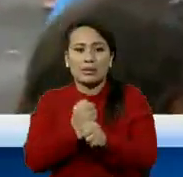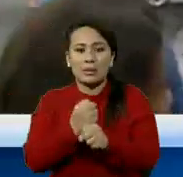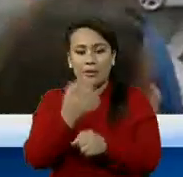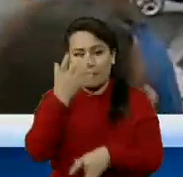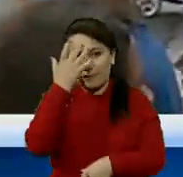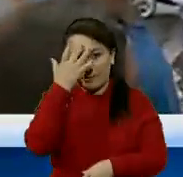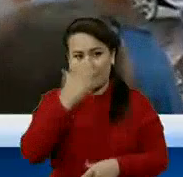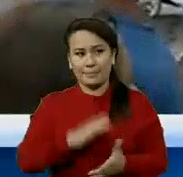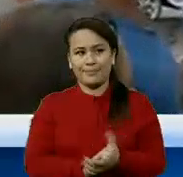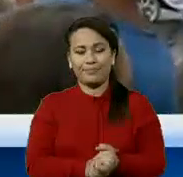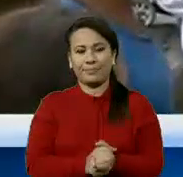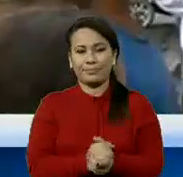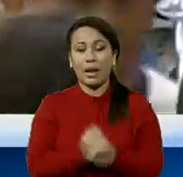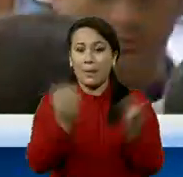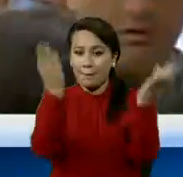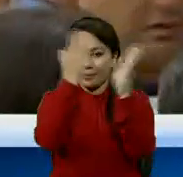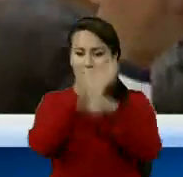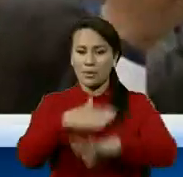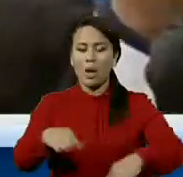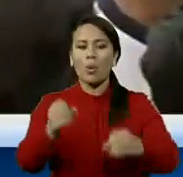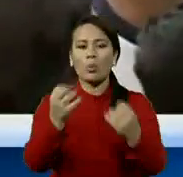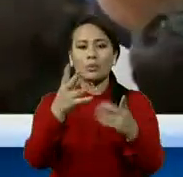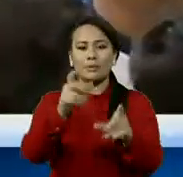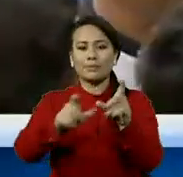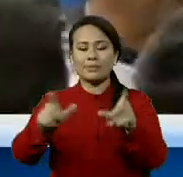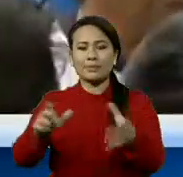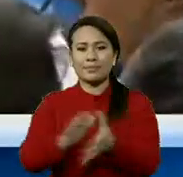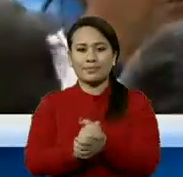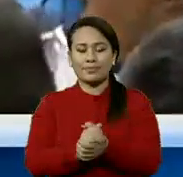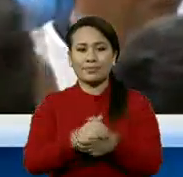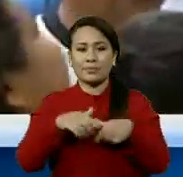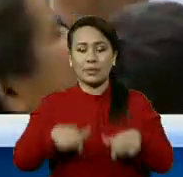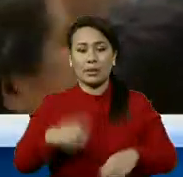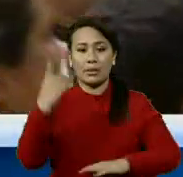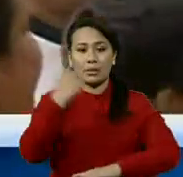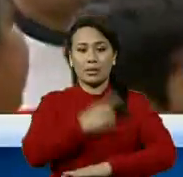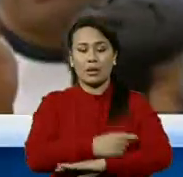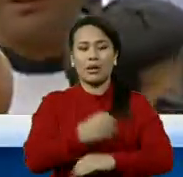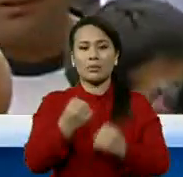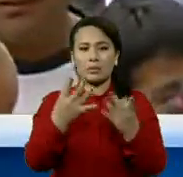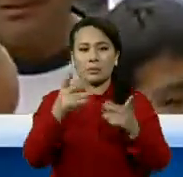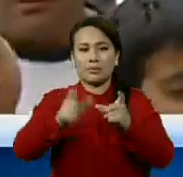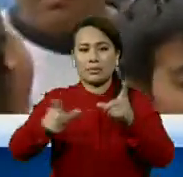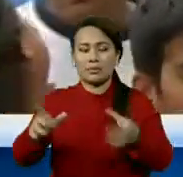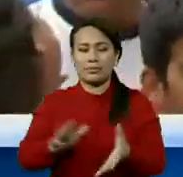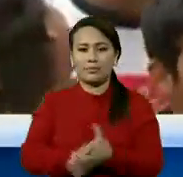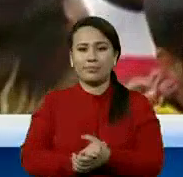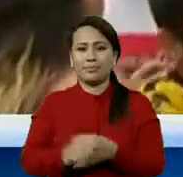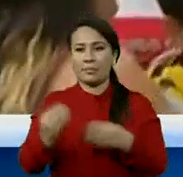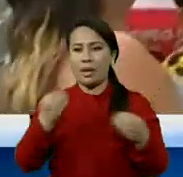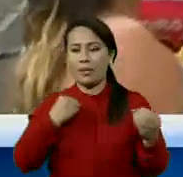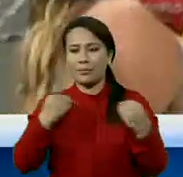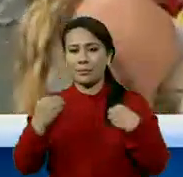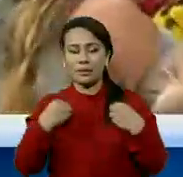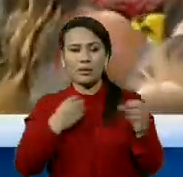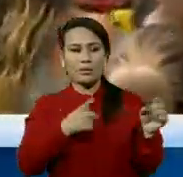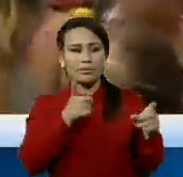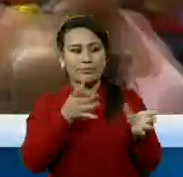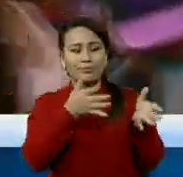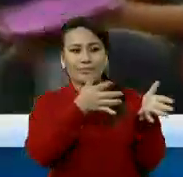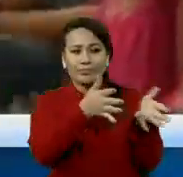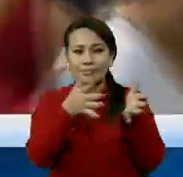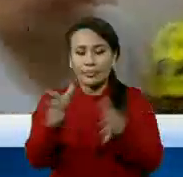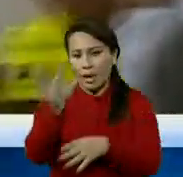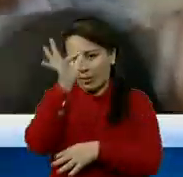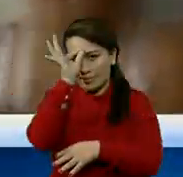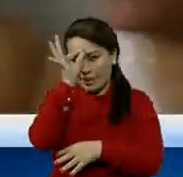para culminar, ¿cuántas personas se hacen atender diariamente en las unidades móviles, en los dispensarios? ¿Qué tiene a